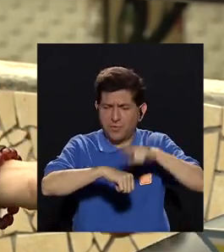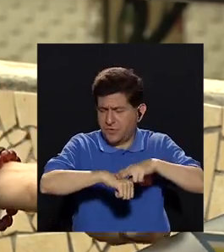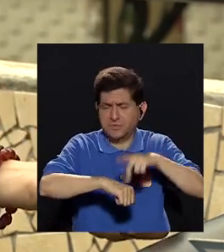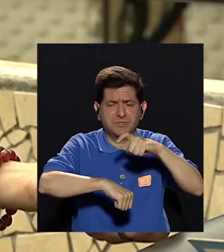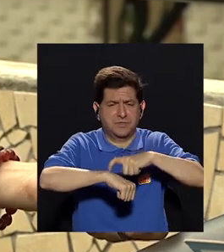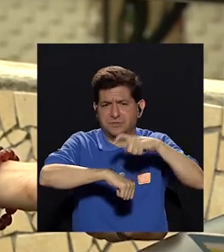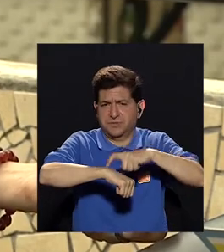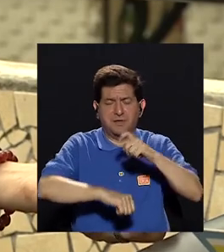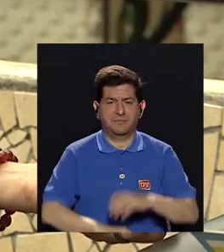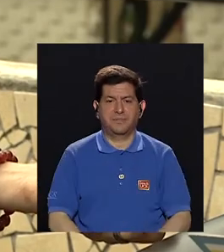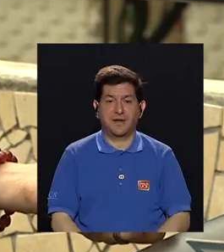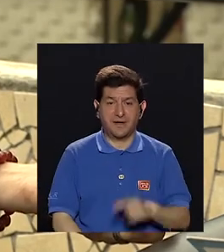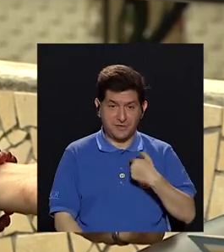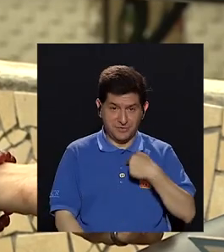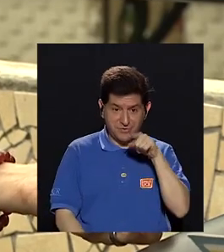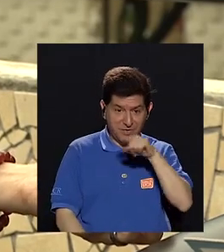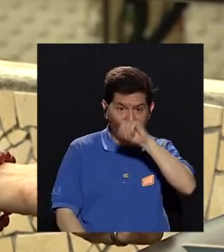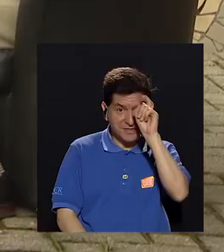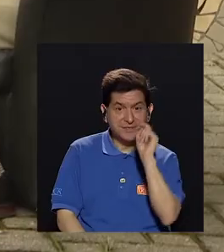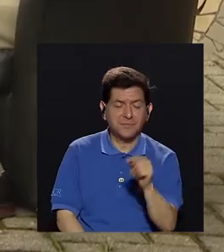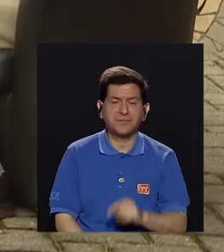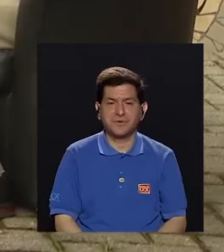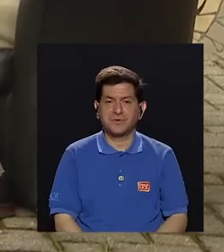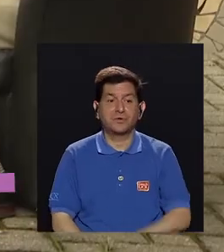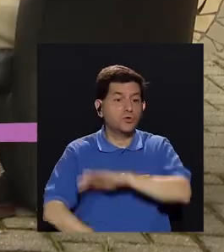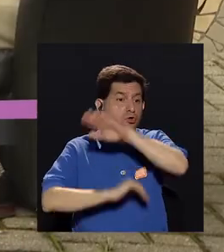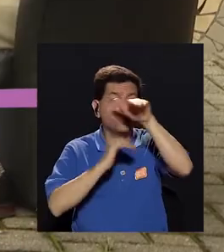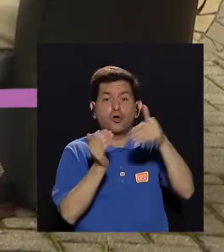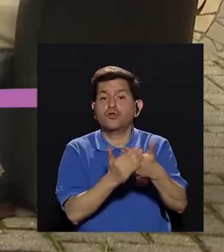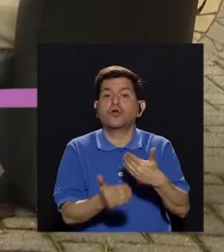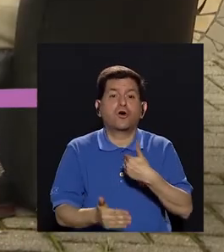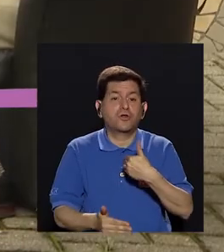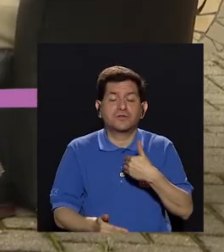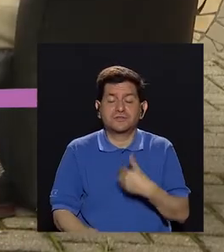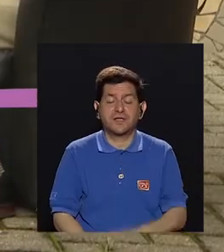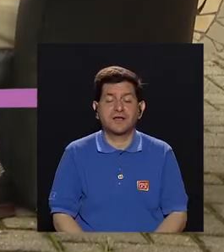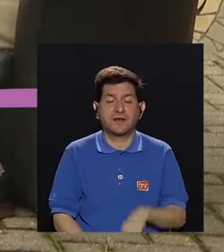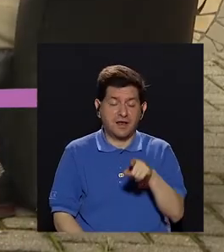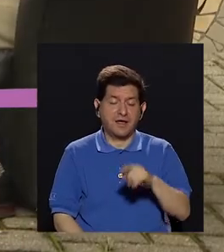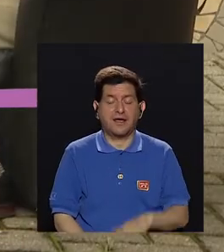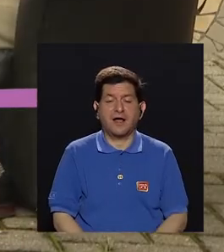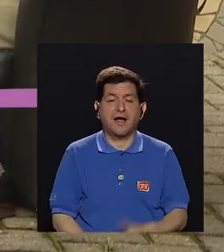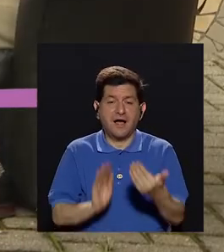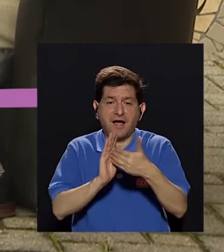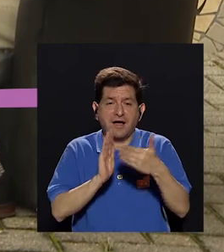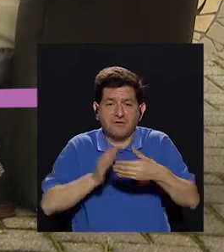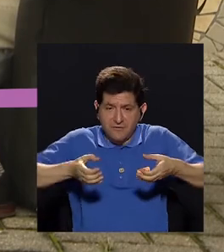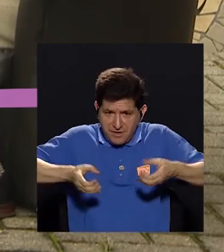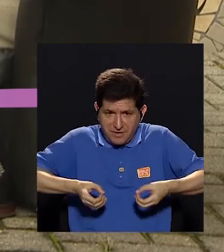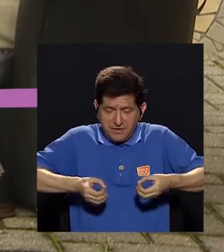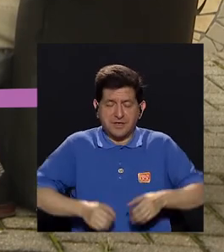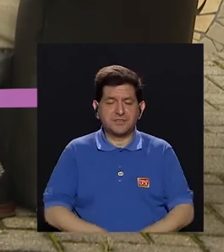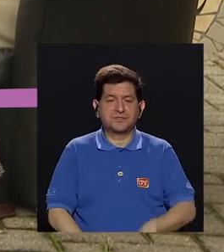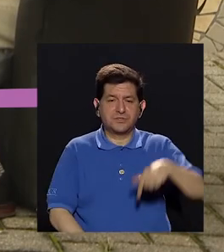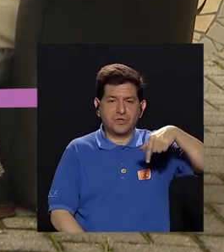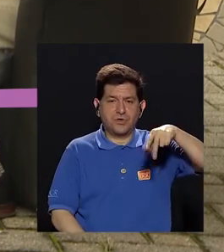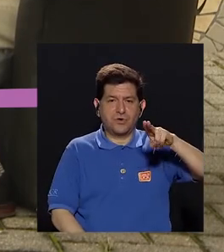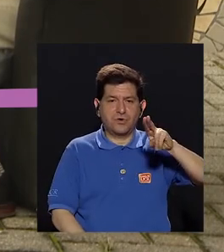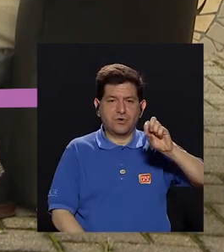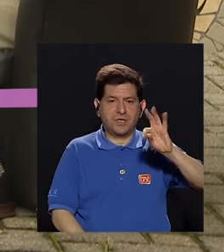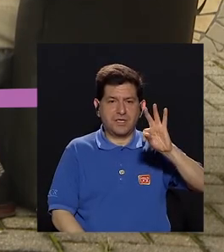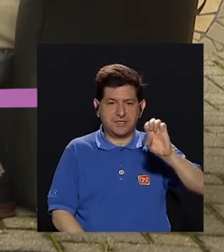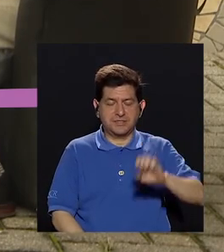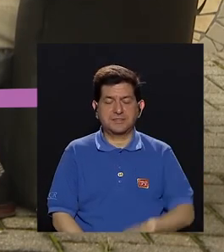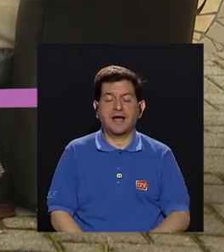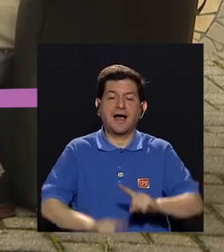y son normales de la etapa. Hacia ahí va mi pregunta, porque uno, todos tienen quistes en los ovarios. Todos tienen quistes. Cosa diferente